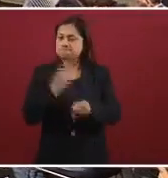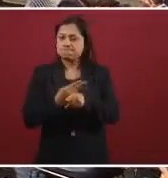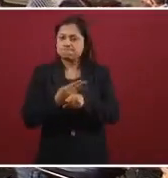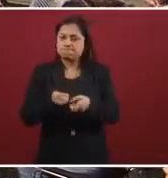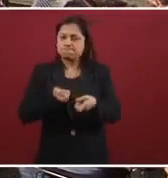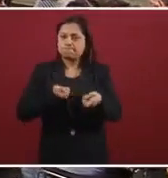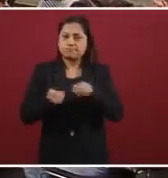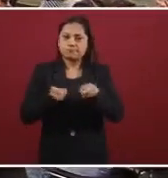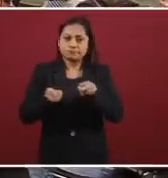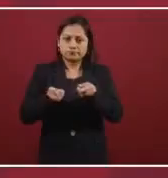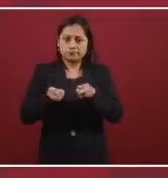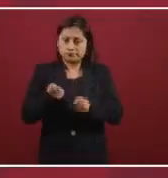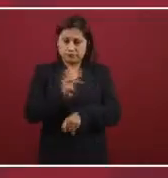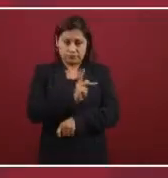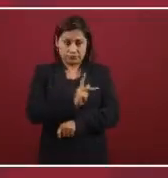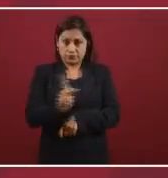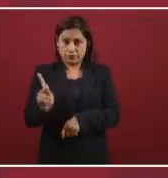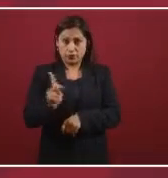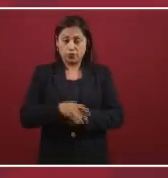todos,